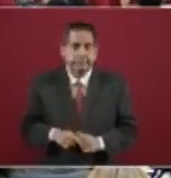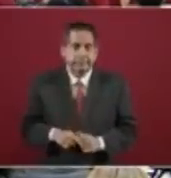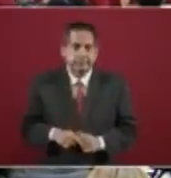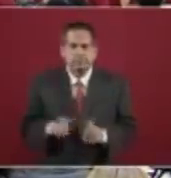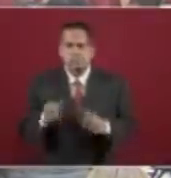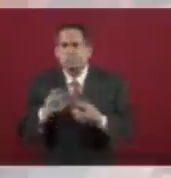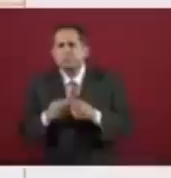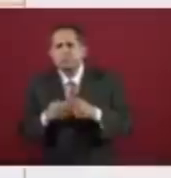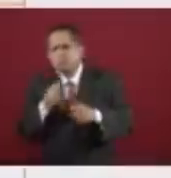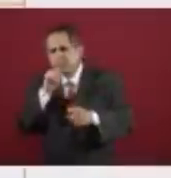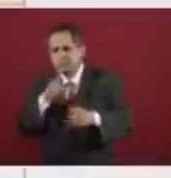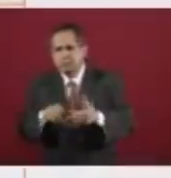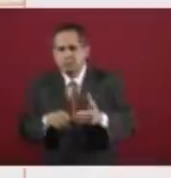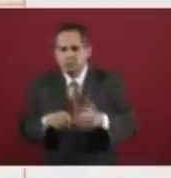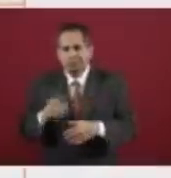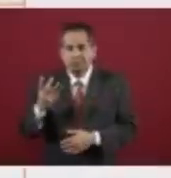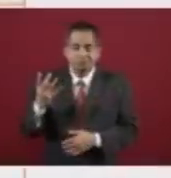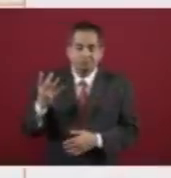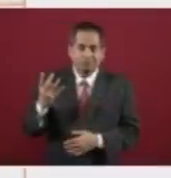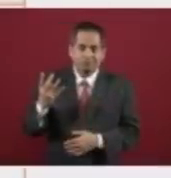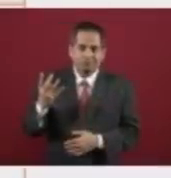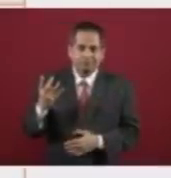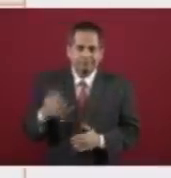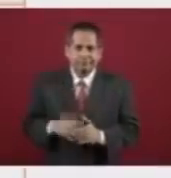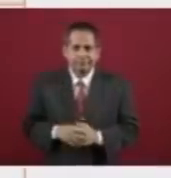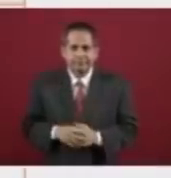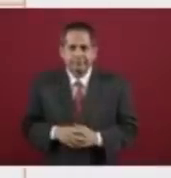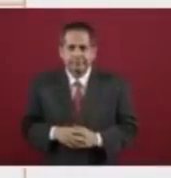¿Cuánto trae? 4.